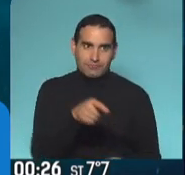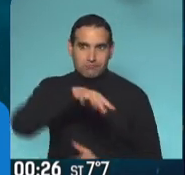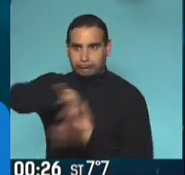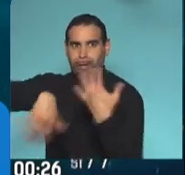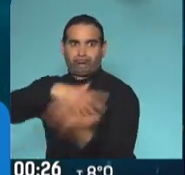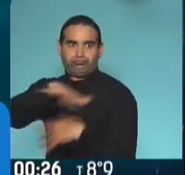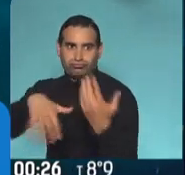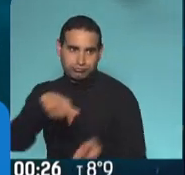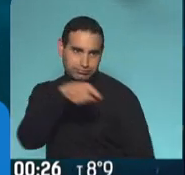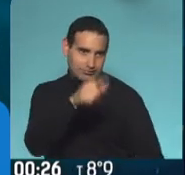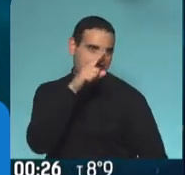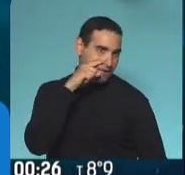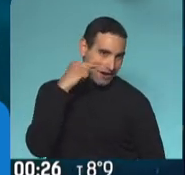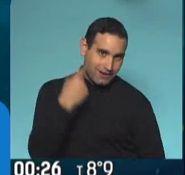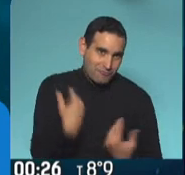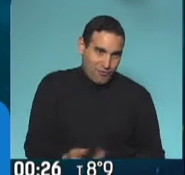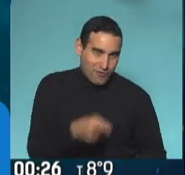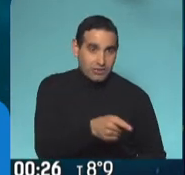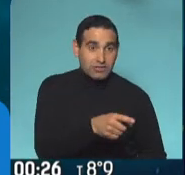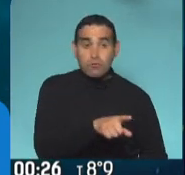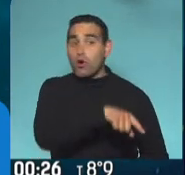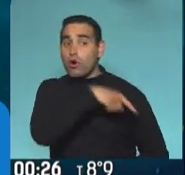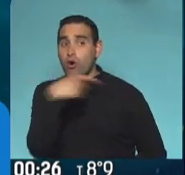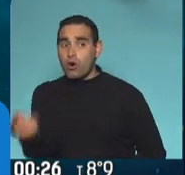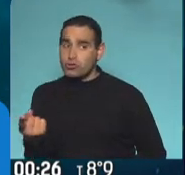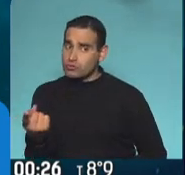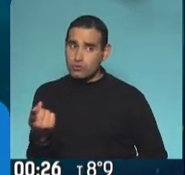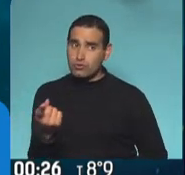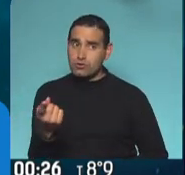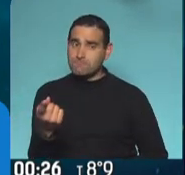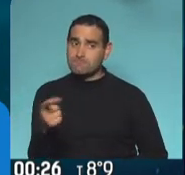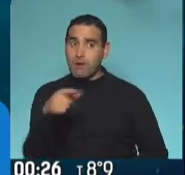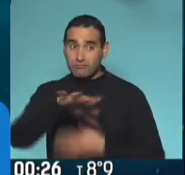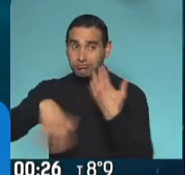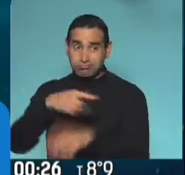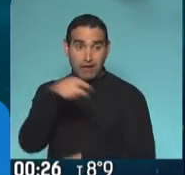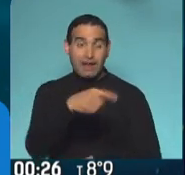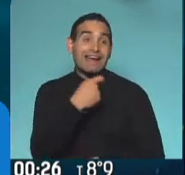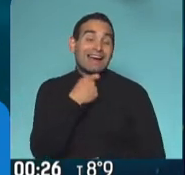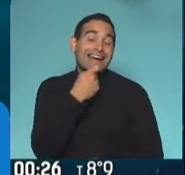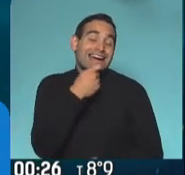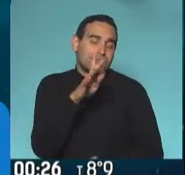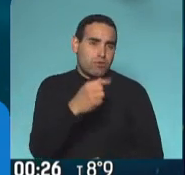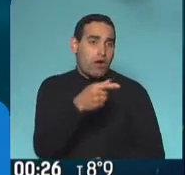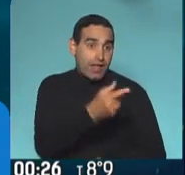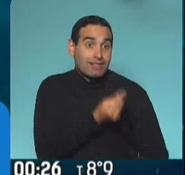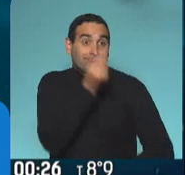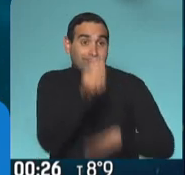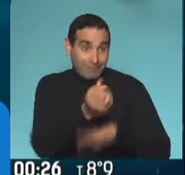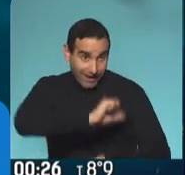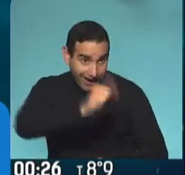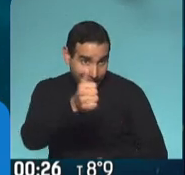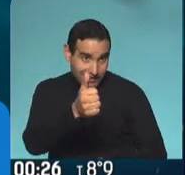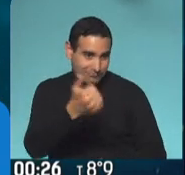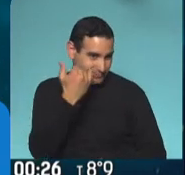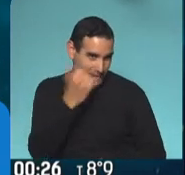cierto punto de vista pero desde el otro lado tampoco le conviene tanto caos si él va a ganar como efectivamente parece que va a ser digo prácticamente